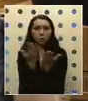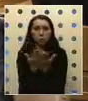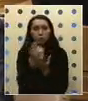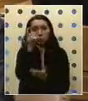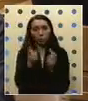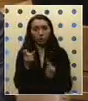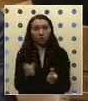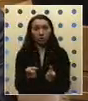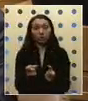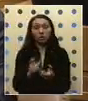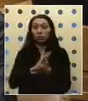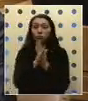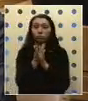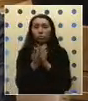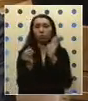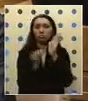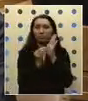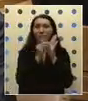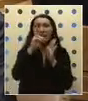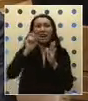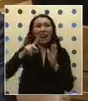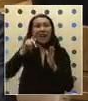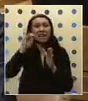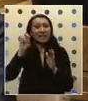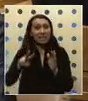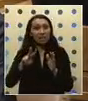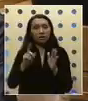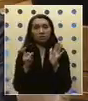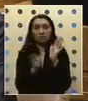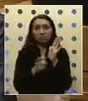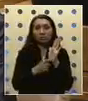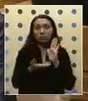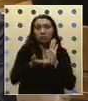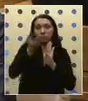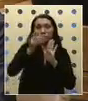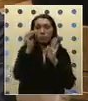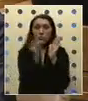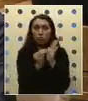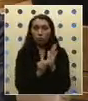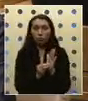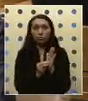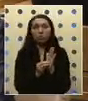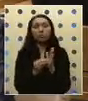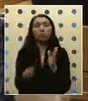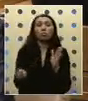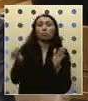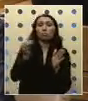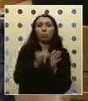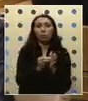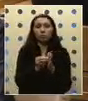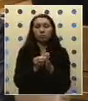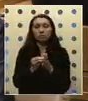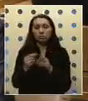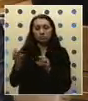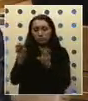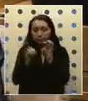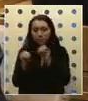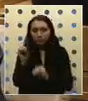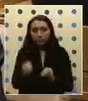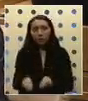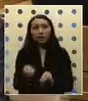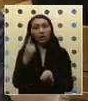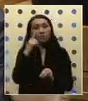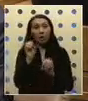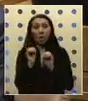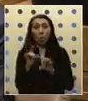tema del ranking, que no voy a explicar ni nada, porque yo creo que todos lo conocen, afortunadamente lo incorporamos por la vía de indicaciones, pero en